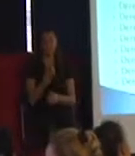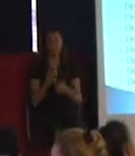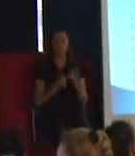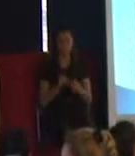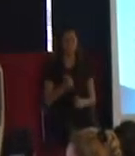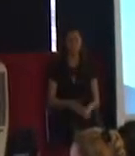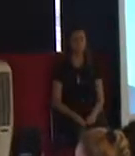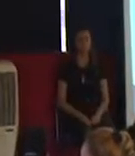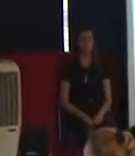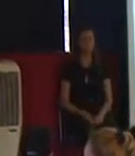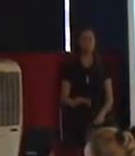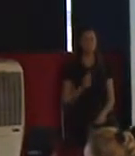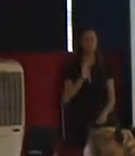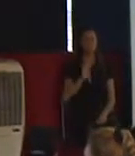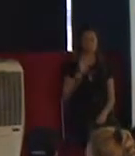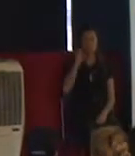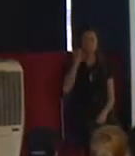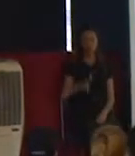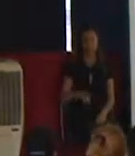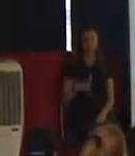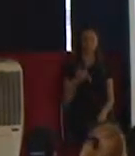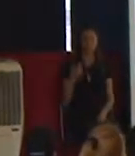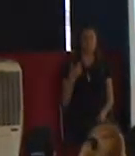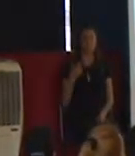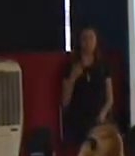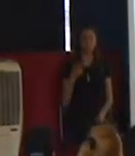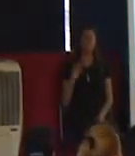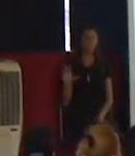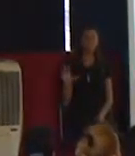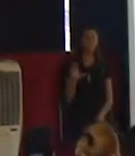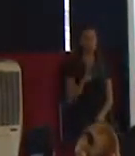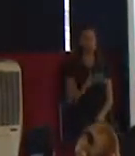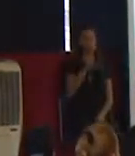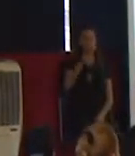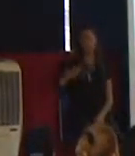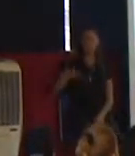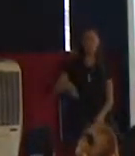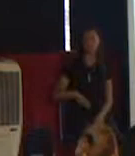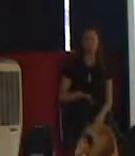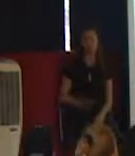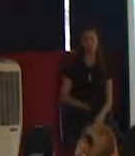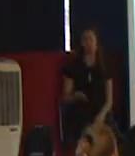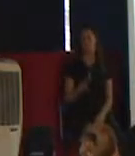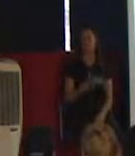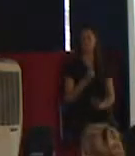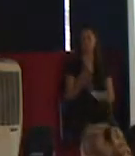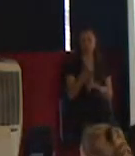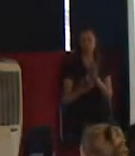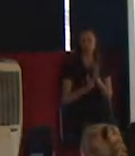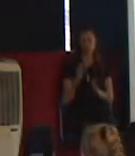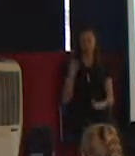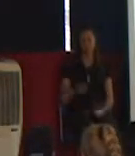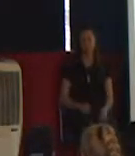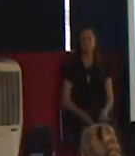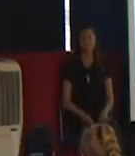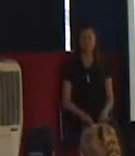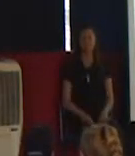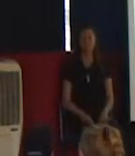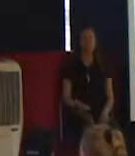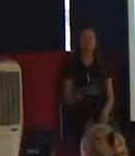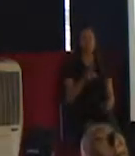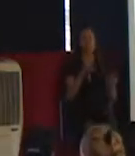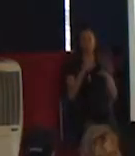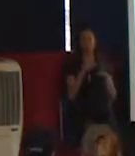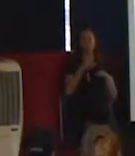que tener, ¿sí? Todas las instalaciones, todos los programas. A la televisión